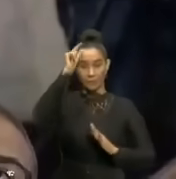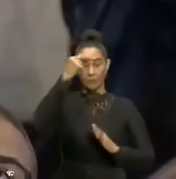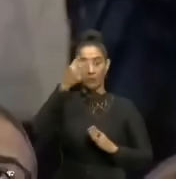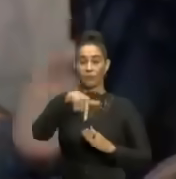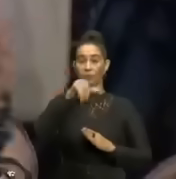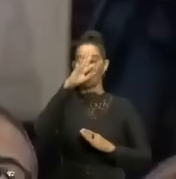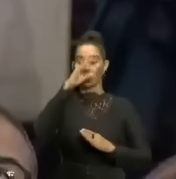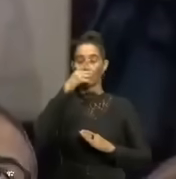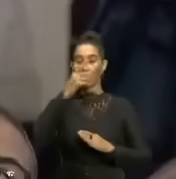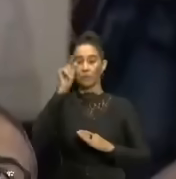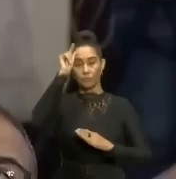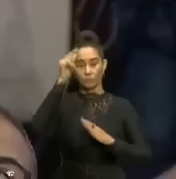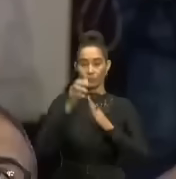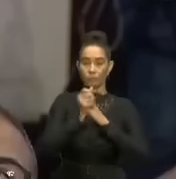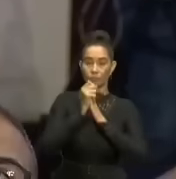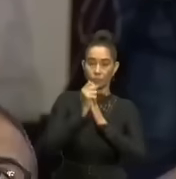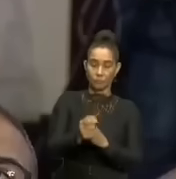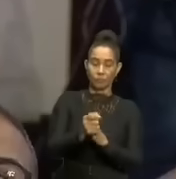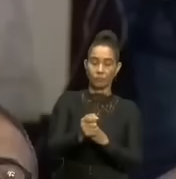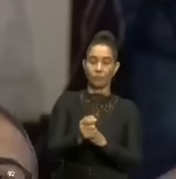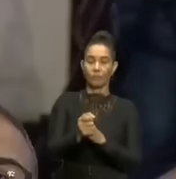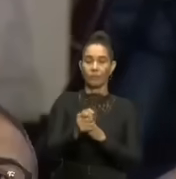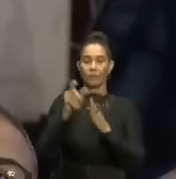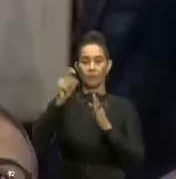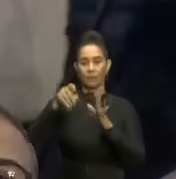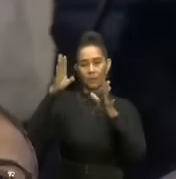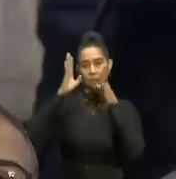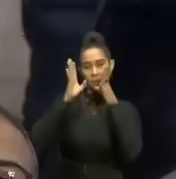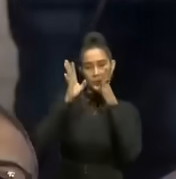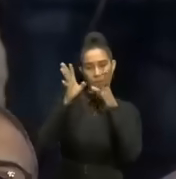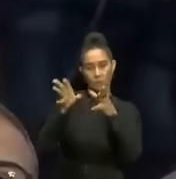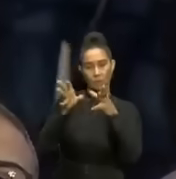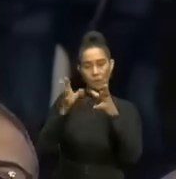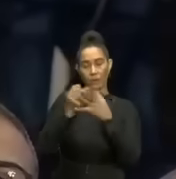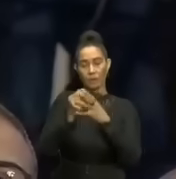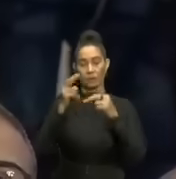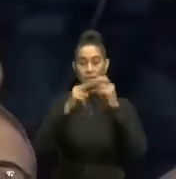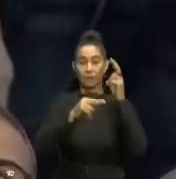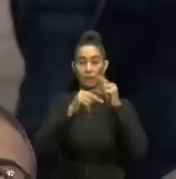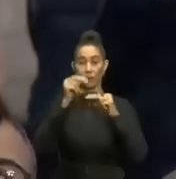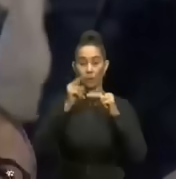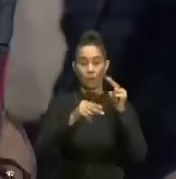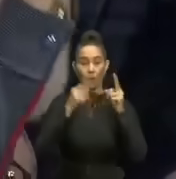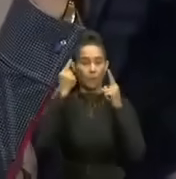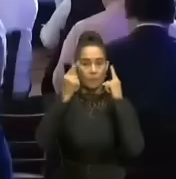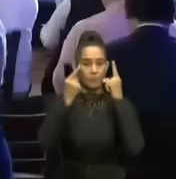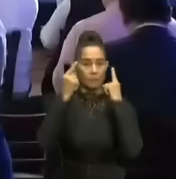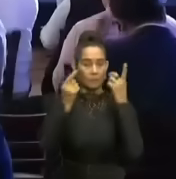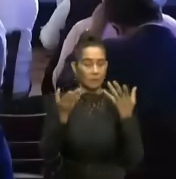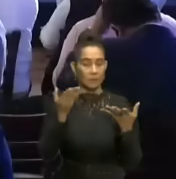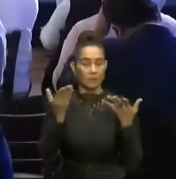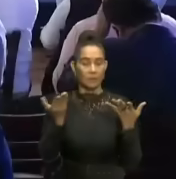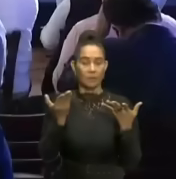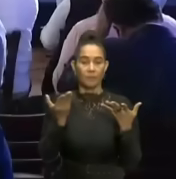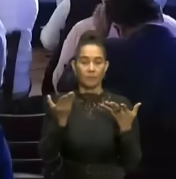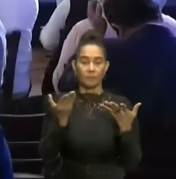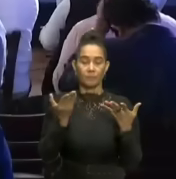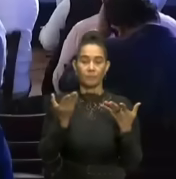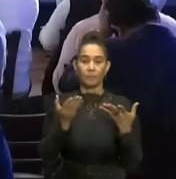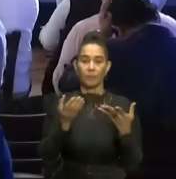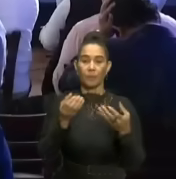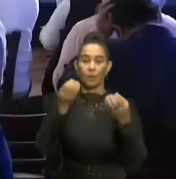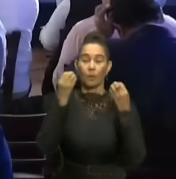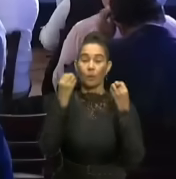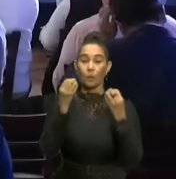Dominicano y sus gobiernos deben enfocarse en la construcción o pensar